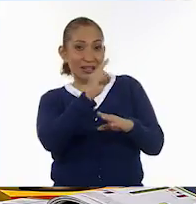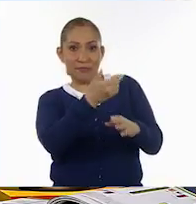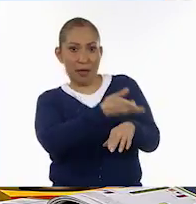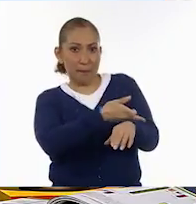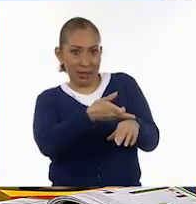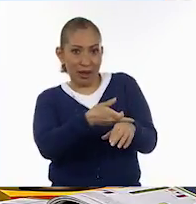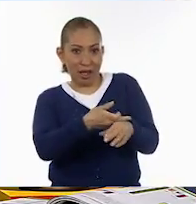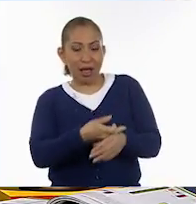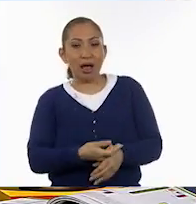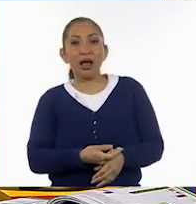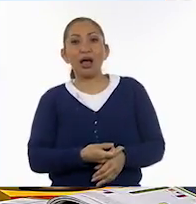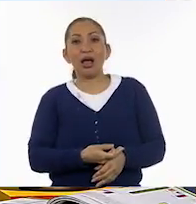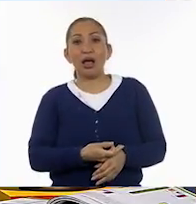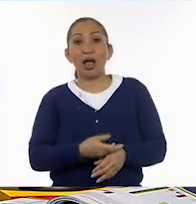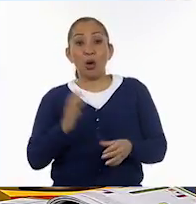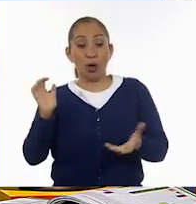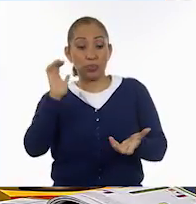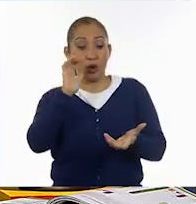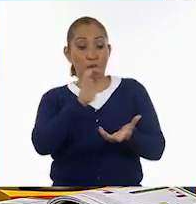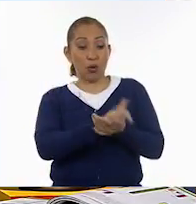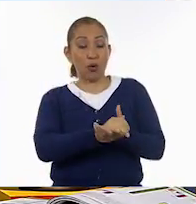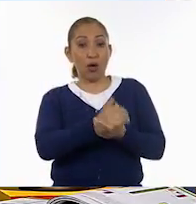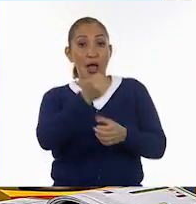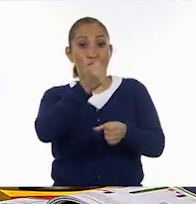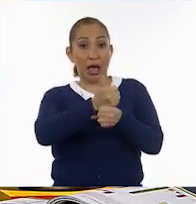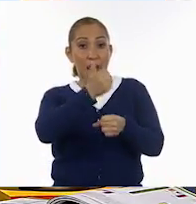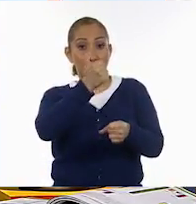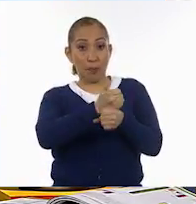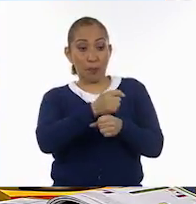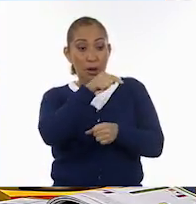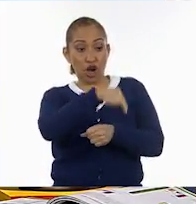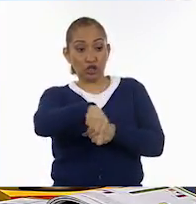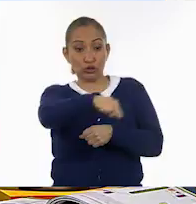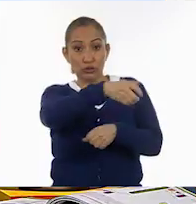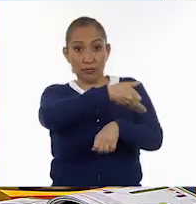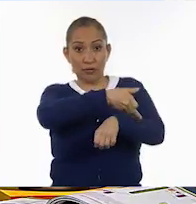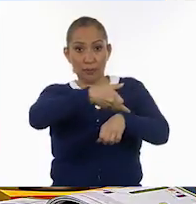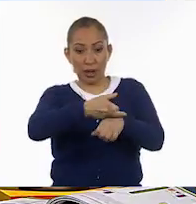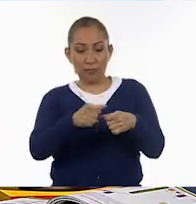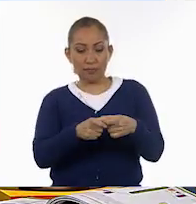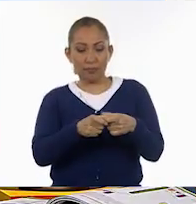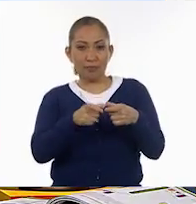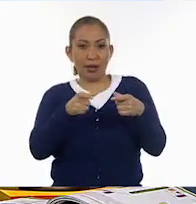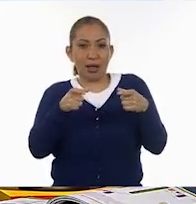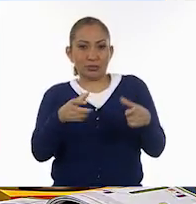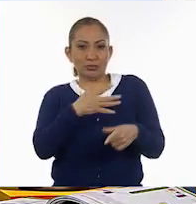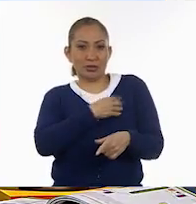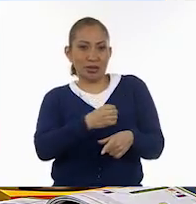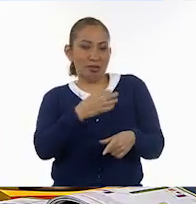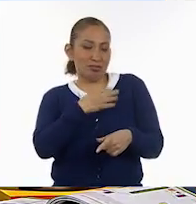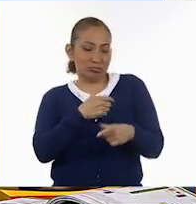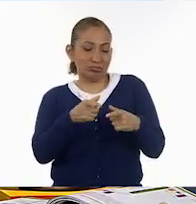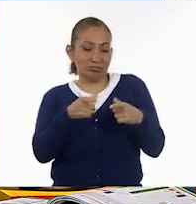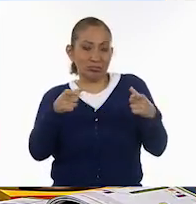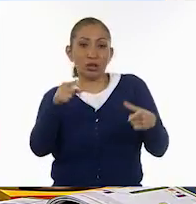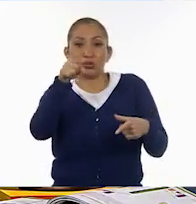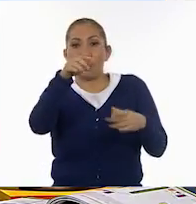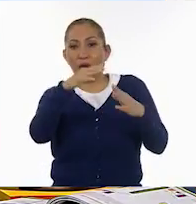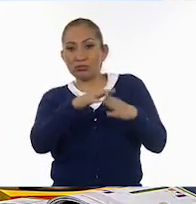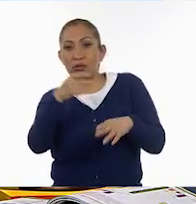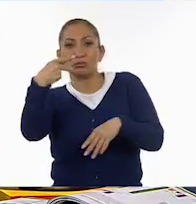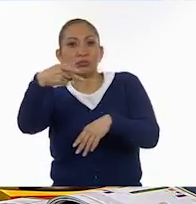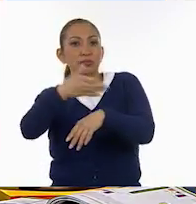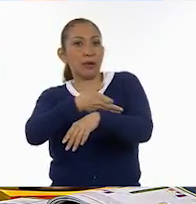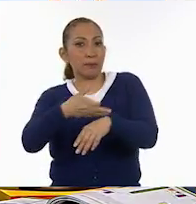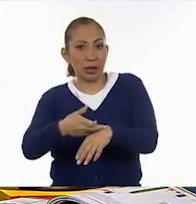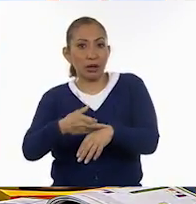familia. A partir de la unión de nuestros abuelos, nos damos cuenta que la familia incrementa y tú en tu casa, en tu